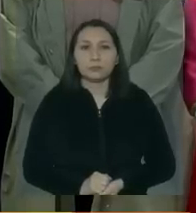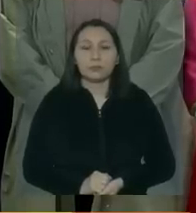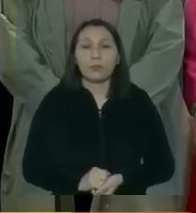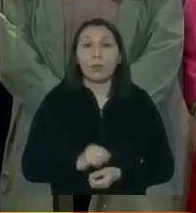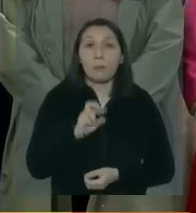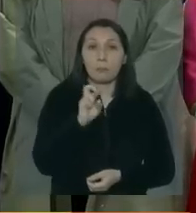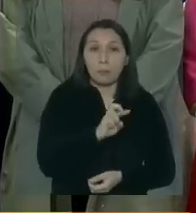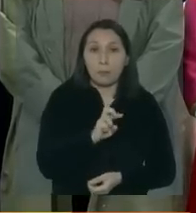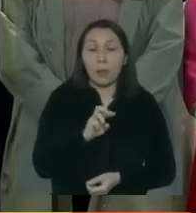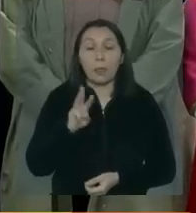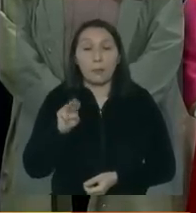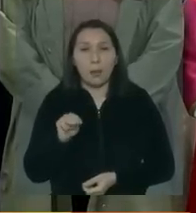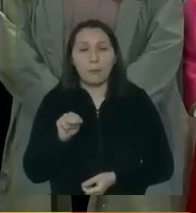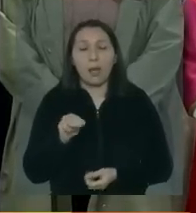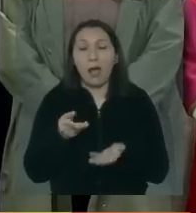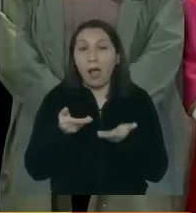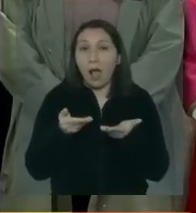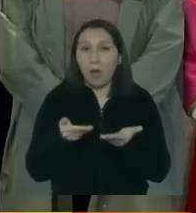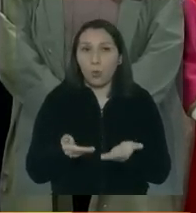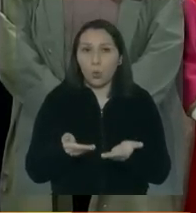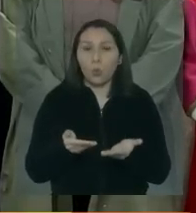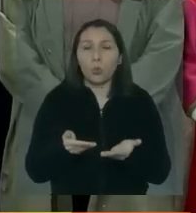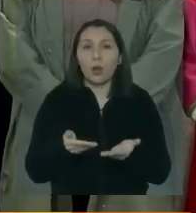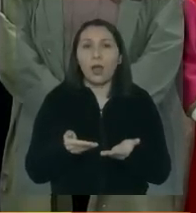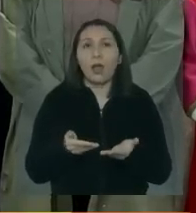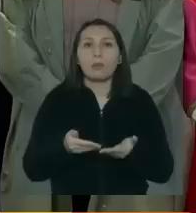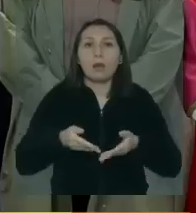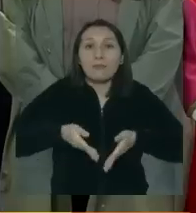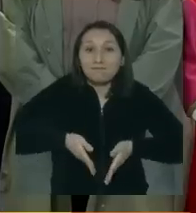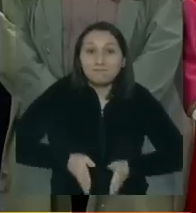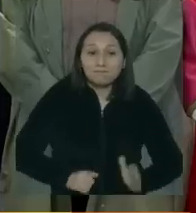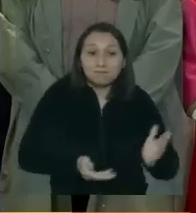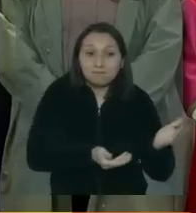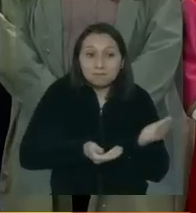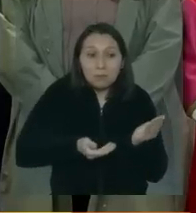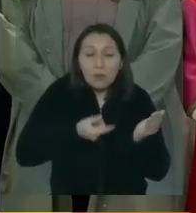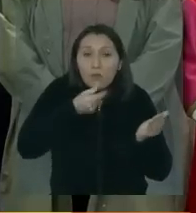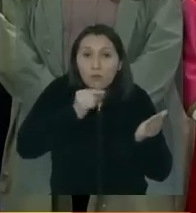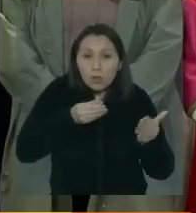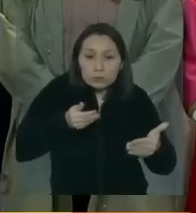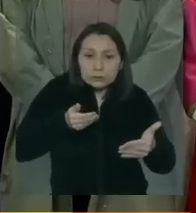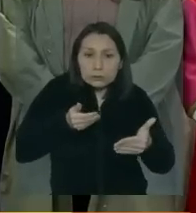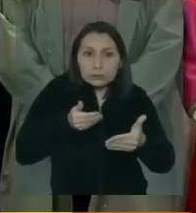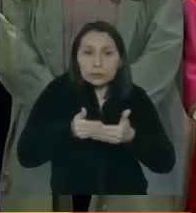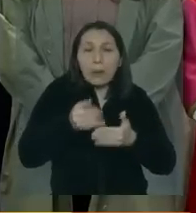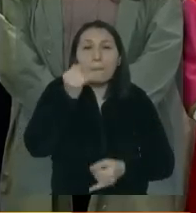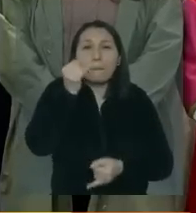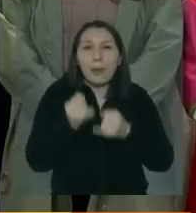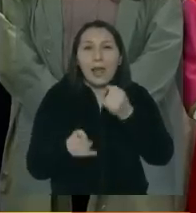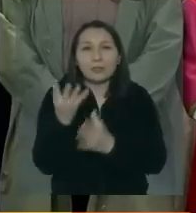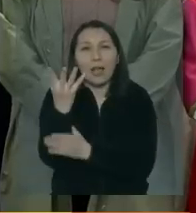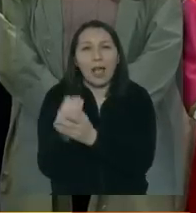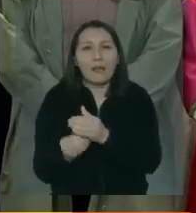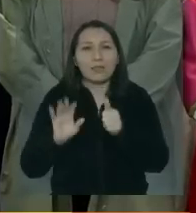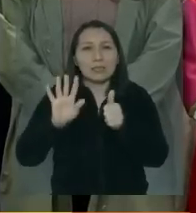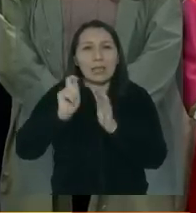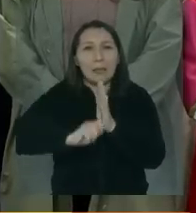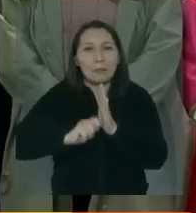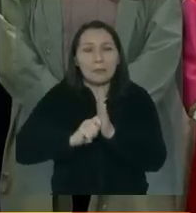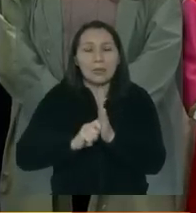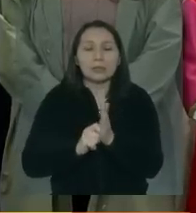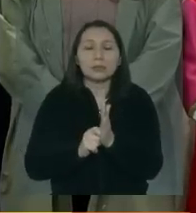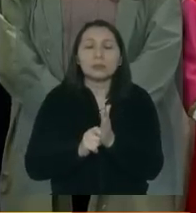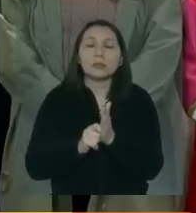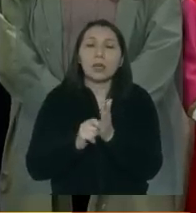de padres, madres que están en el postnatal a punto o cerca de cumplir los 6 meses y